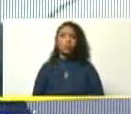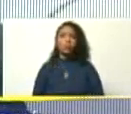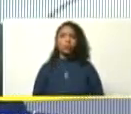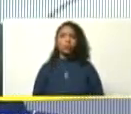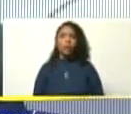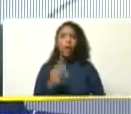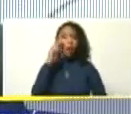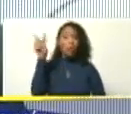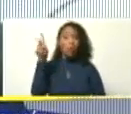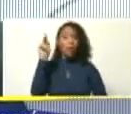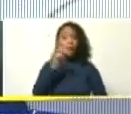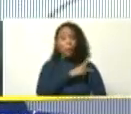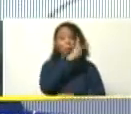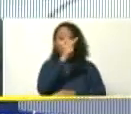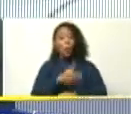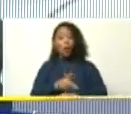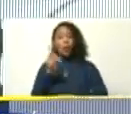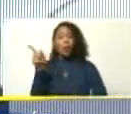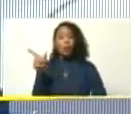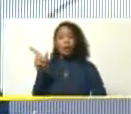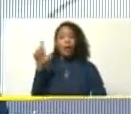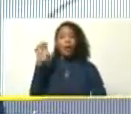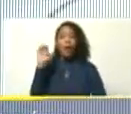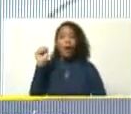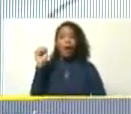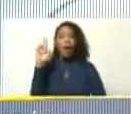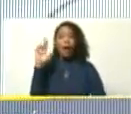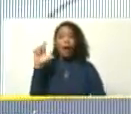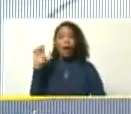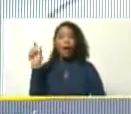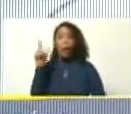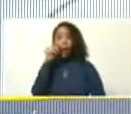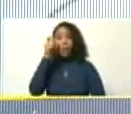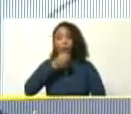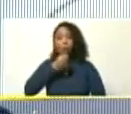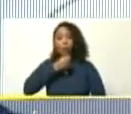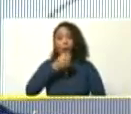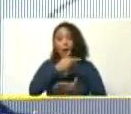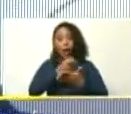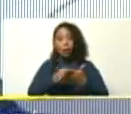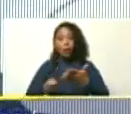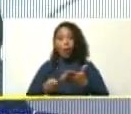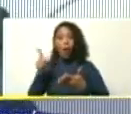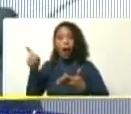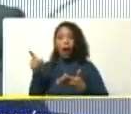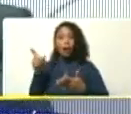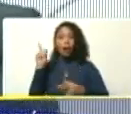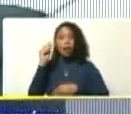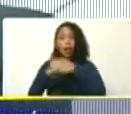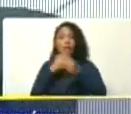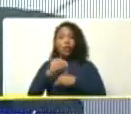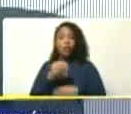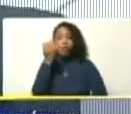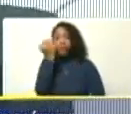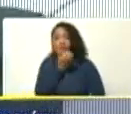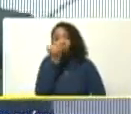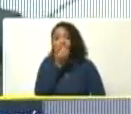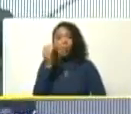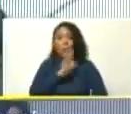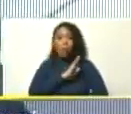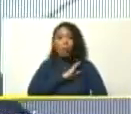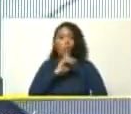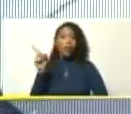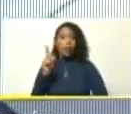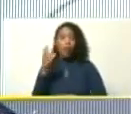viendo este poema de Earle, ¿por qué incluso un hombre que cultivó el humor con